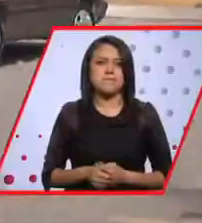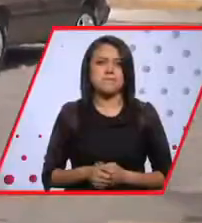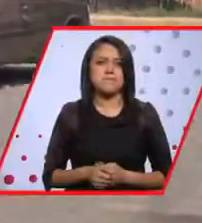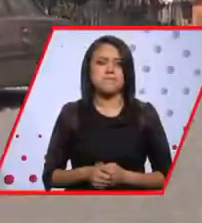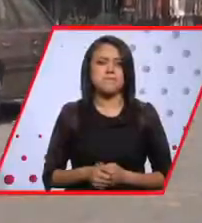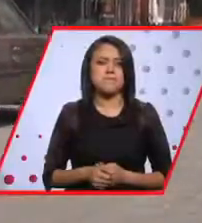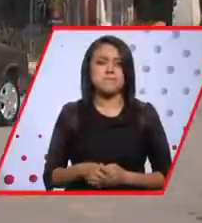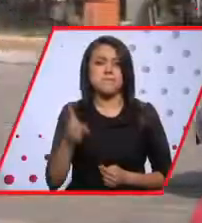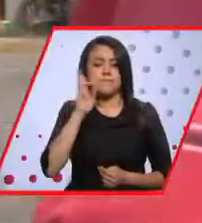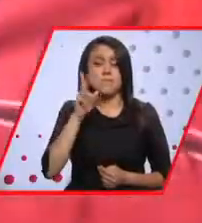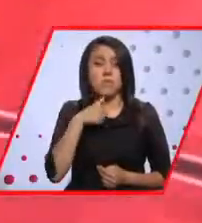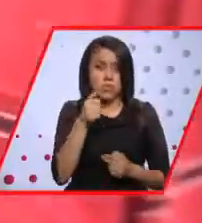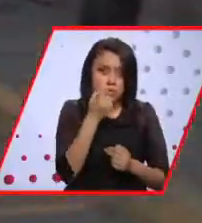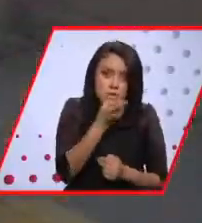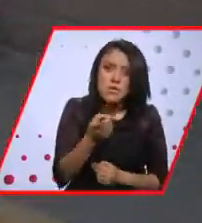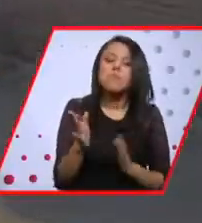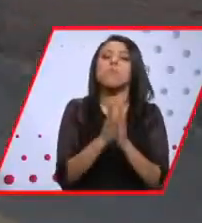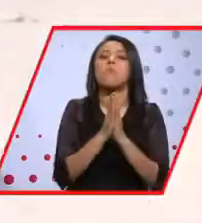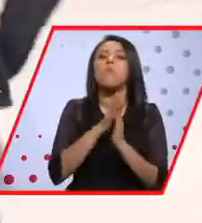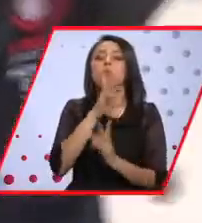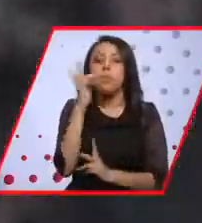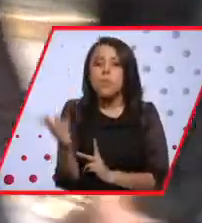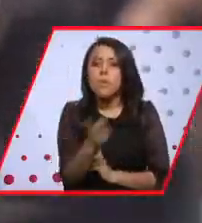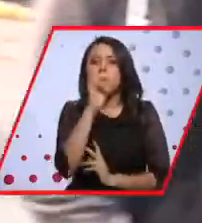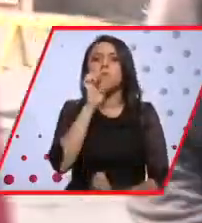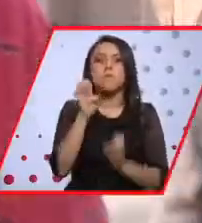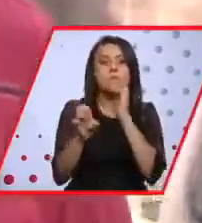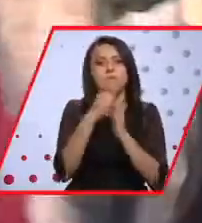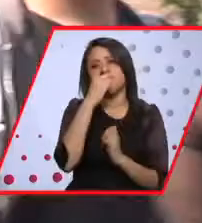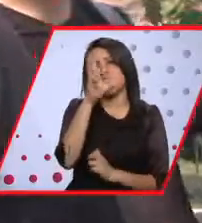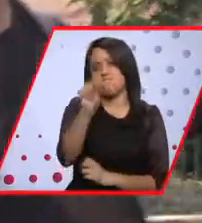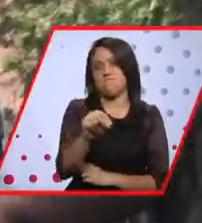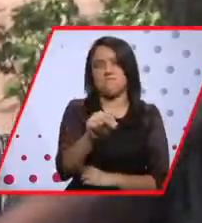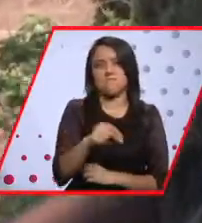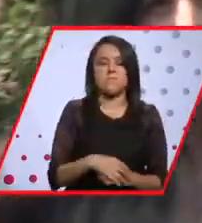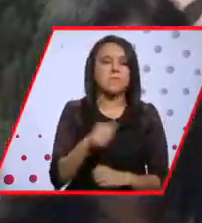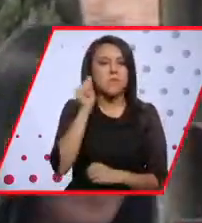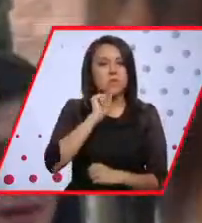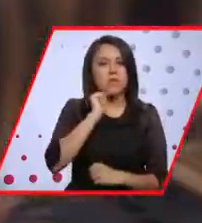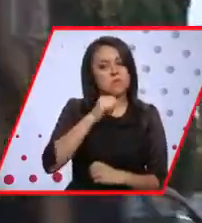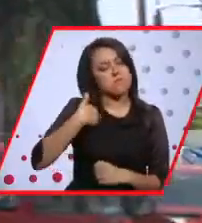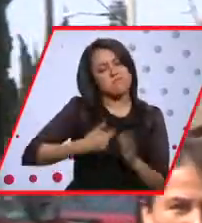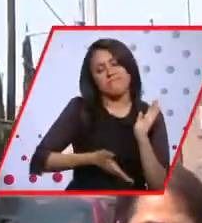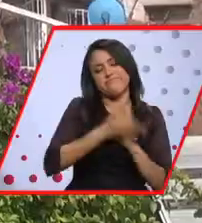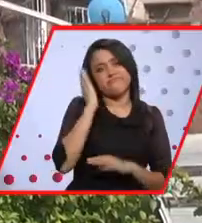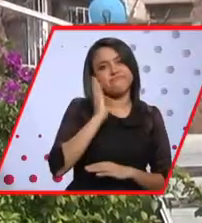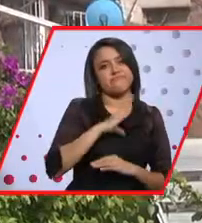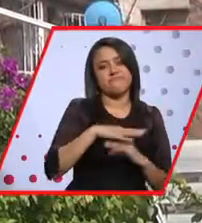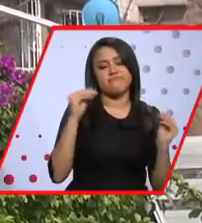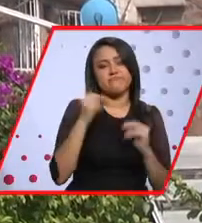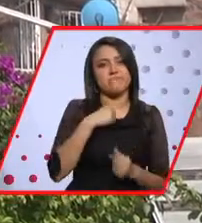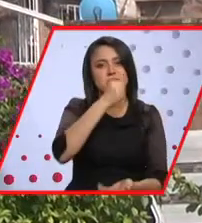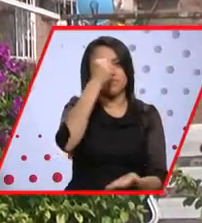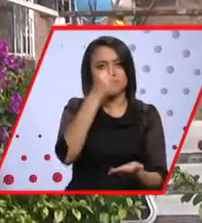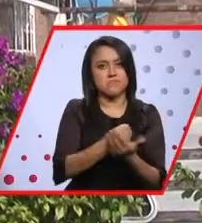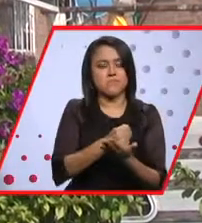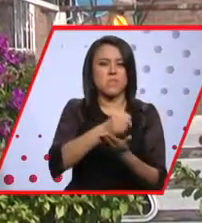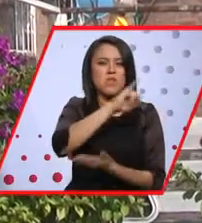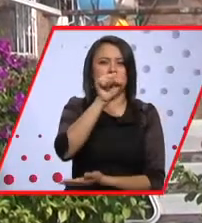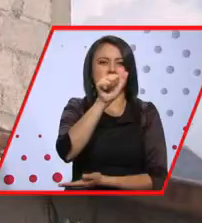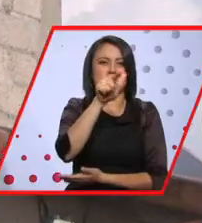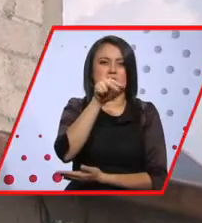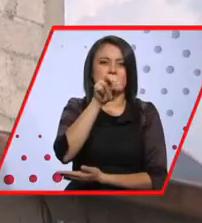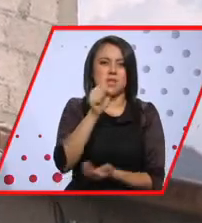A pesar de que les ofrecimos realizarles una entrevista, nunca la aceptaron y nos retiramos del lugar. A quien corresponda,